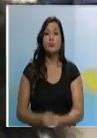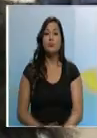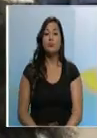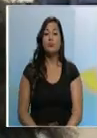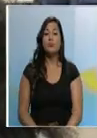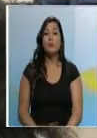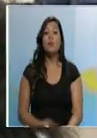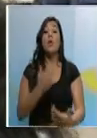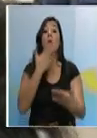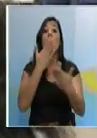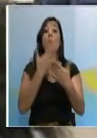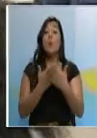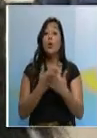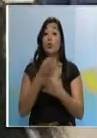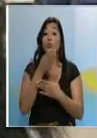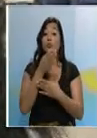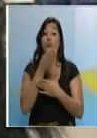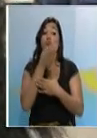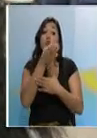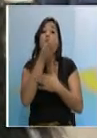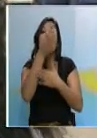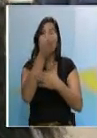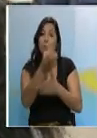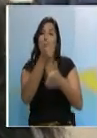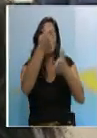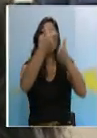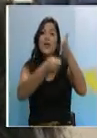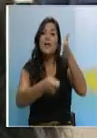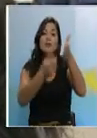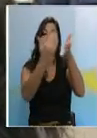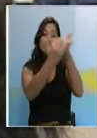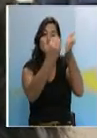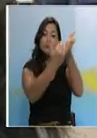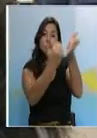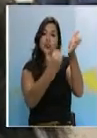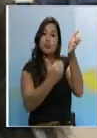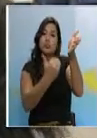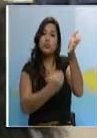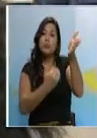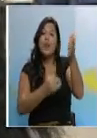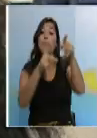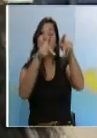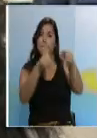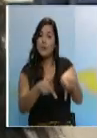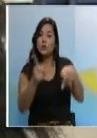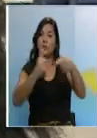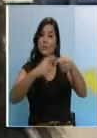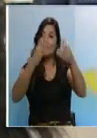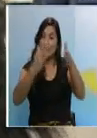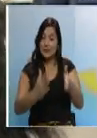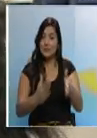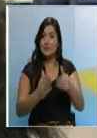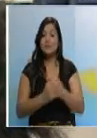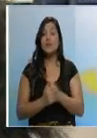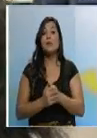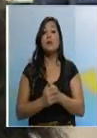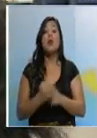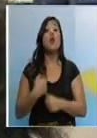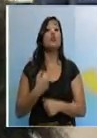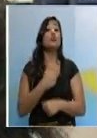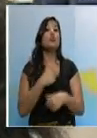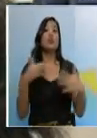Que es recomendable el registro de accionistas y que la OCDE está respaldando esta posición. No